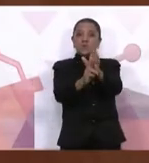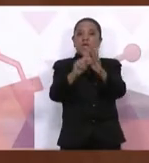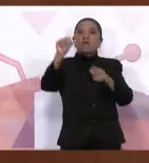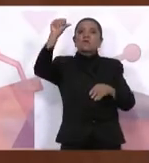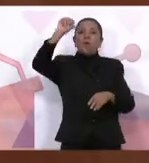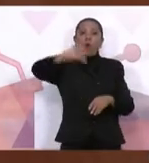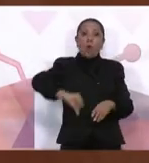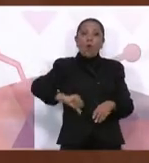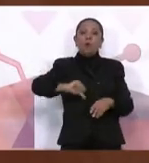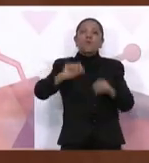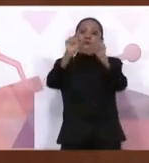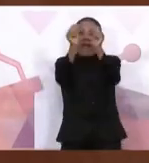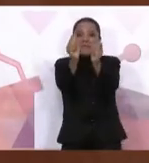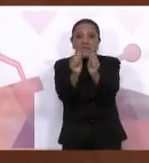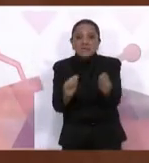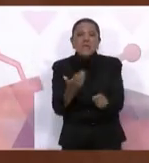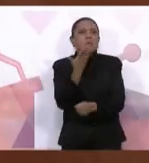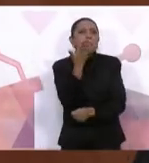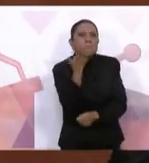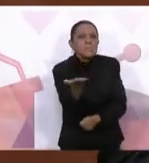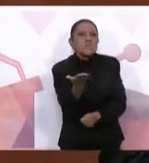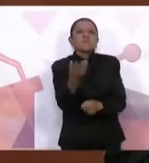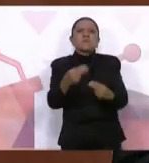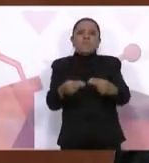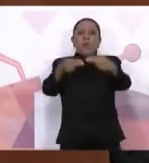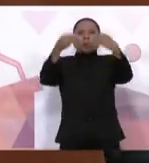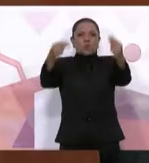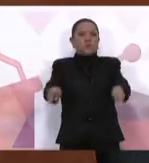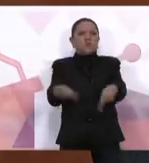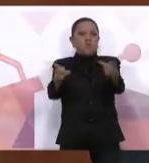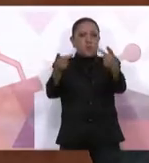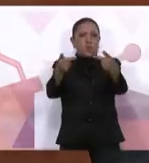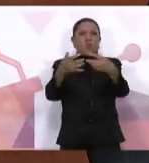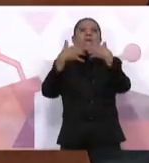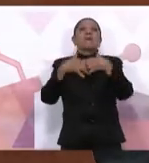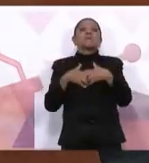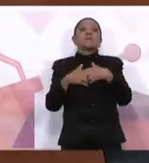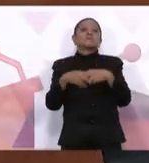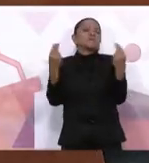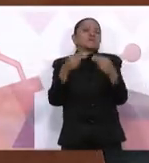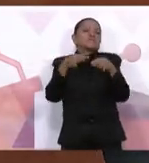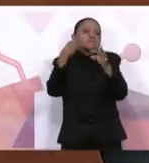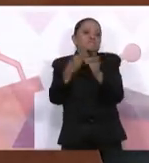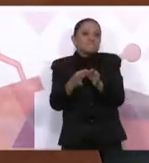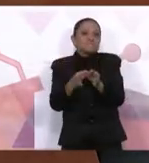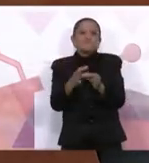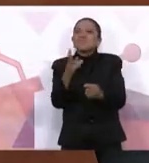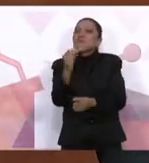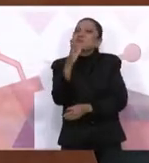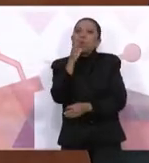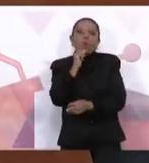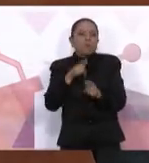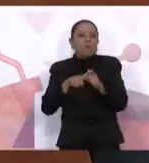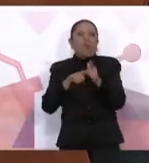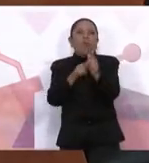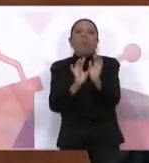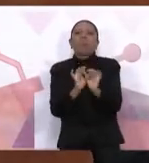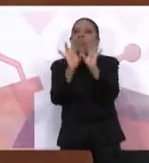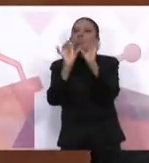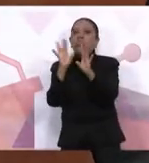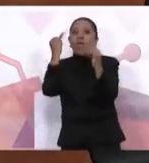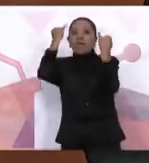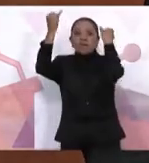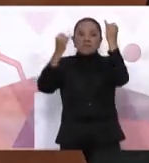productos o los empresarios necesitan certeza ya no hay tiempo para la continuidad y la improvisación tampoco para la corrupción